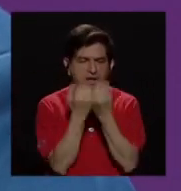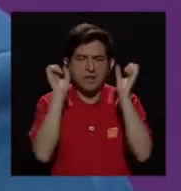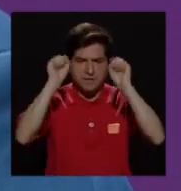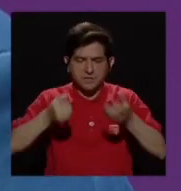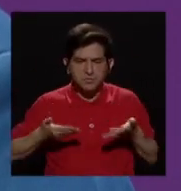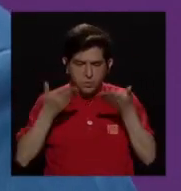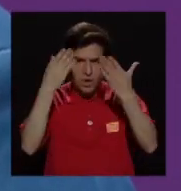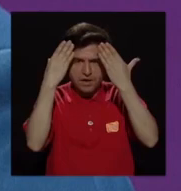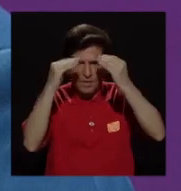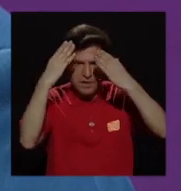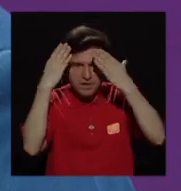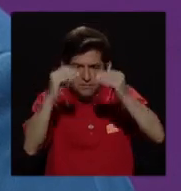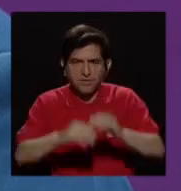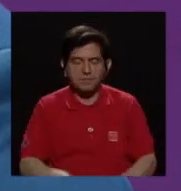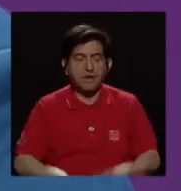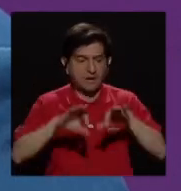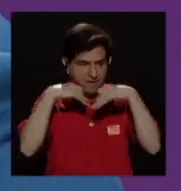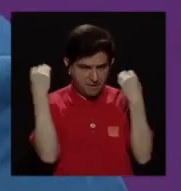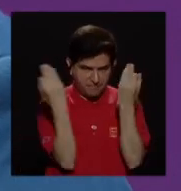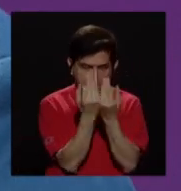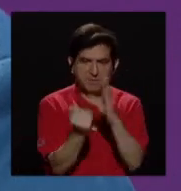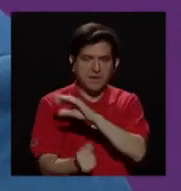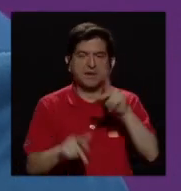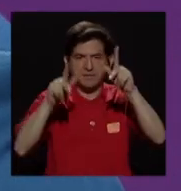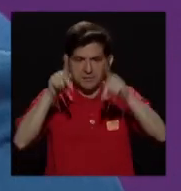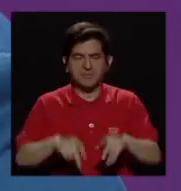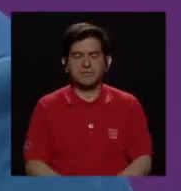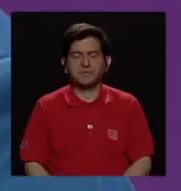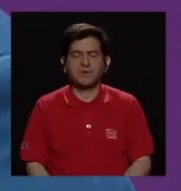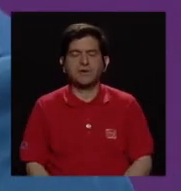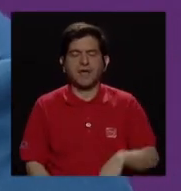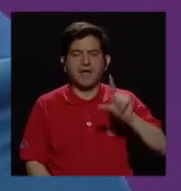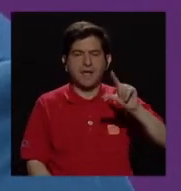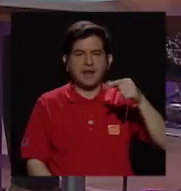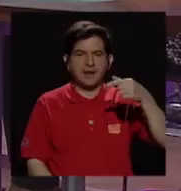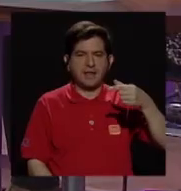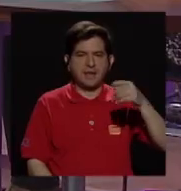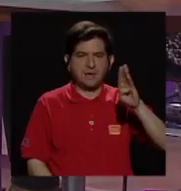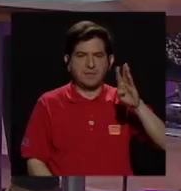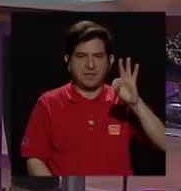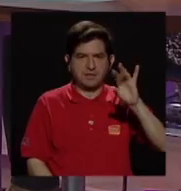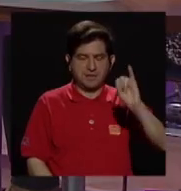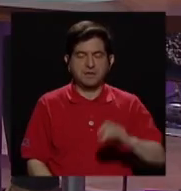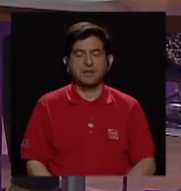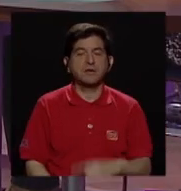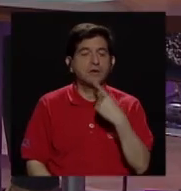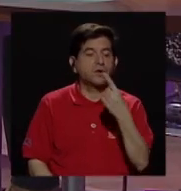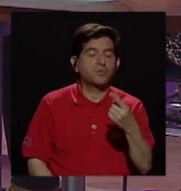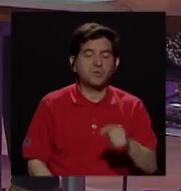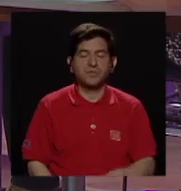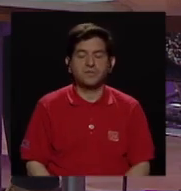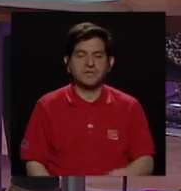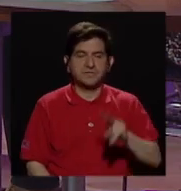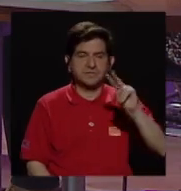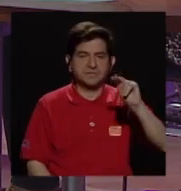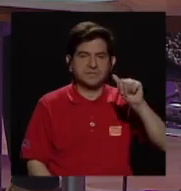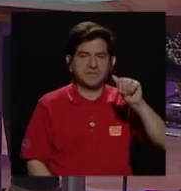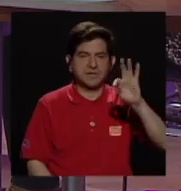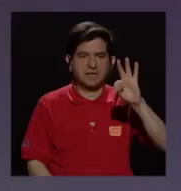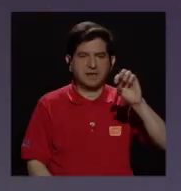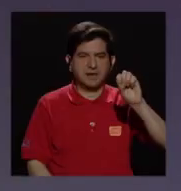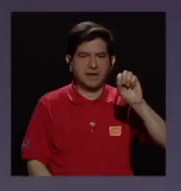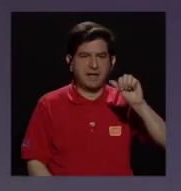brindar información para las familias y para las personas LGBT. Aquí, como resalta Natacha, también aparte del